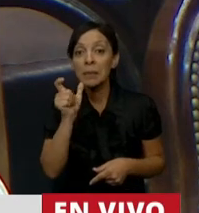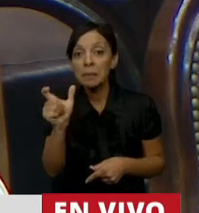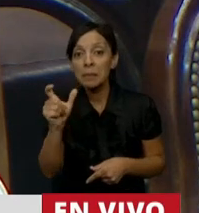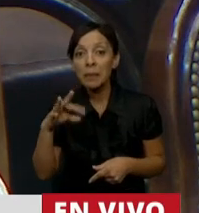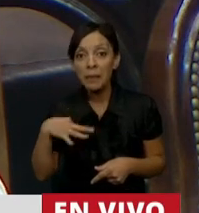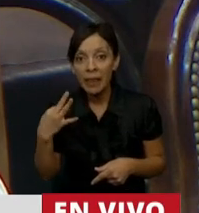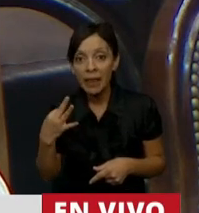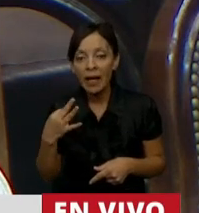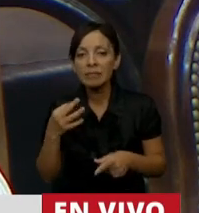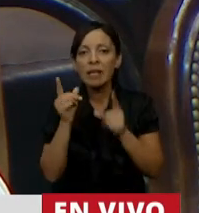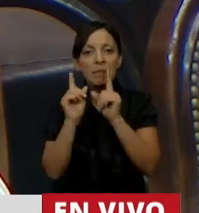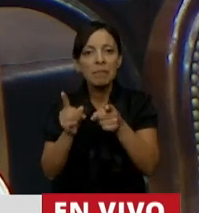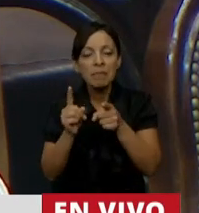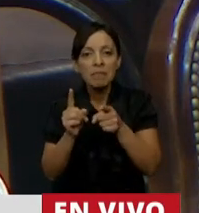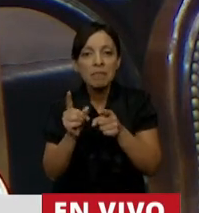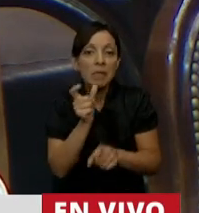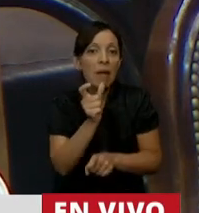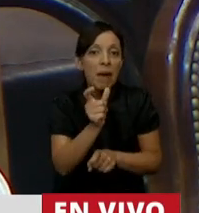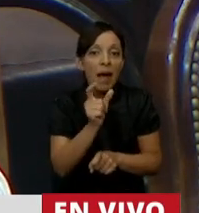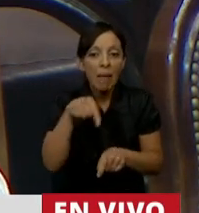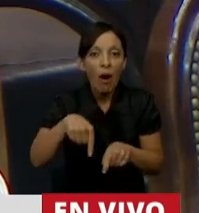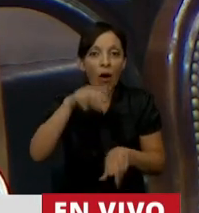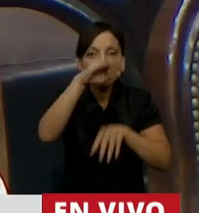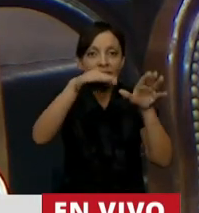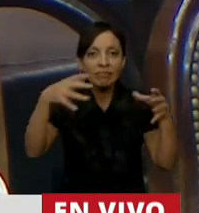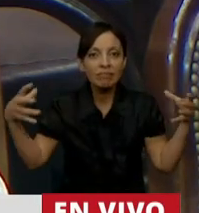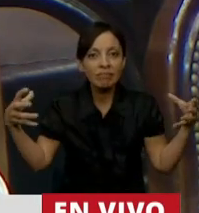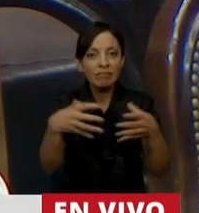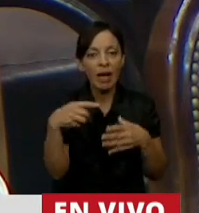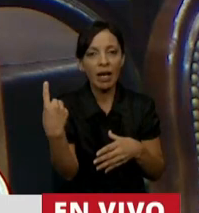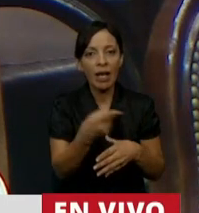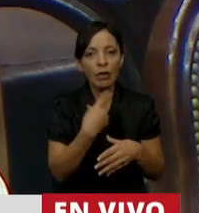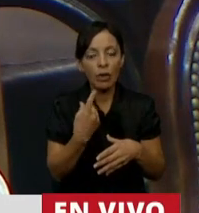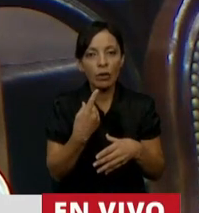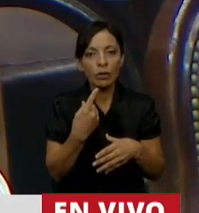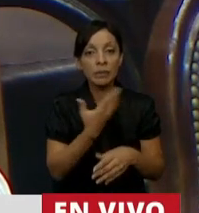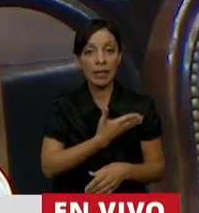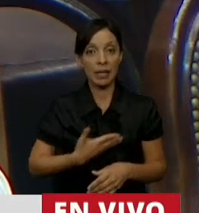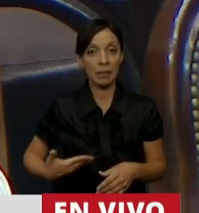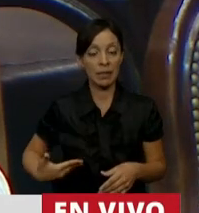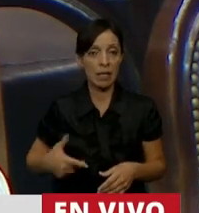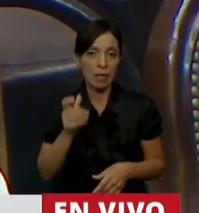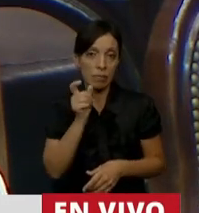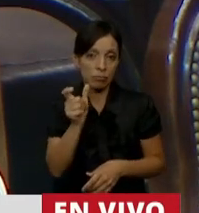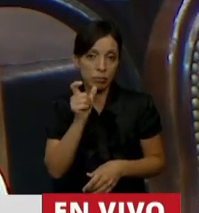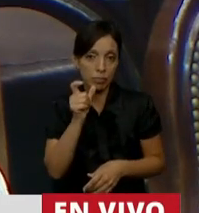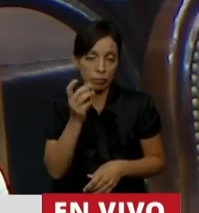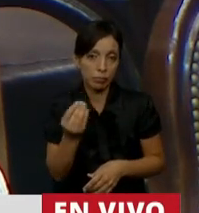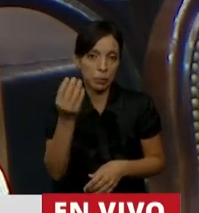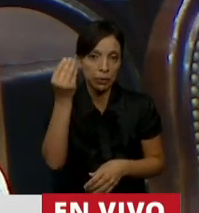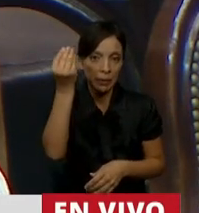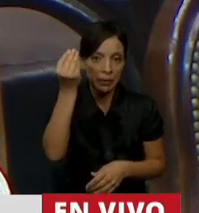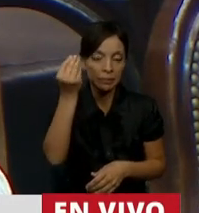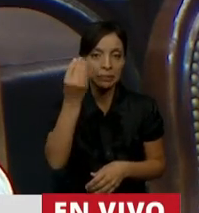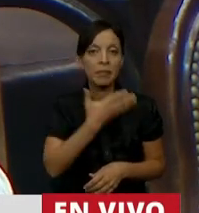palabra que hoy nos convoca en este recinto y que ha sido utilizada por el presidente en más de una oportunidad.